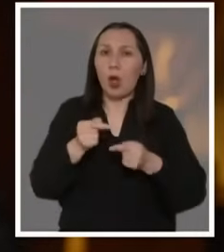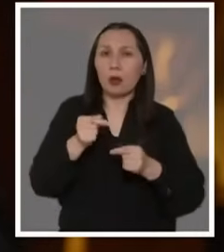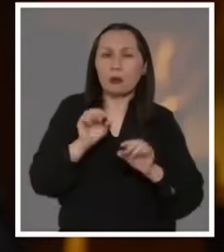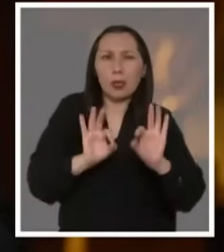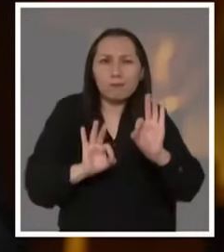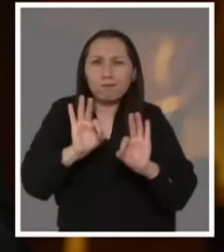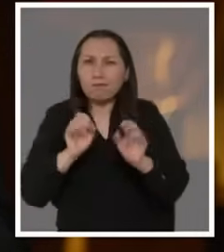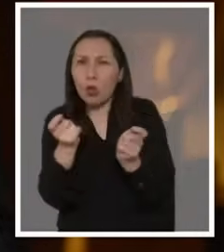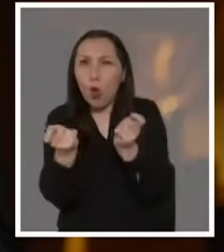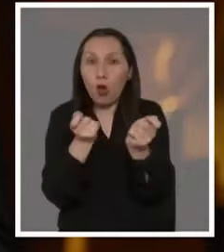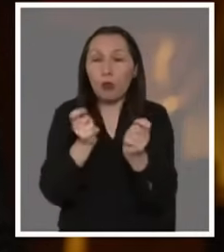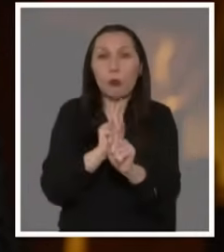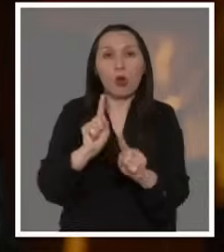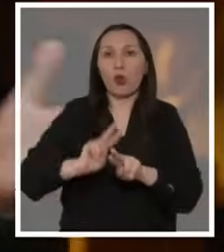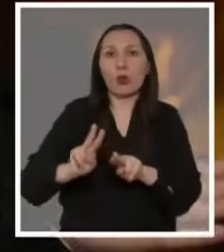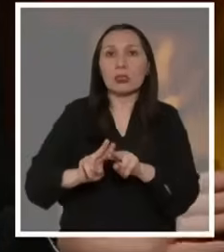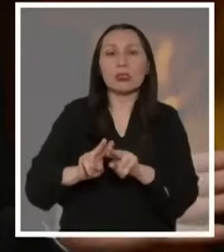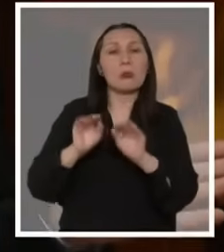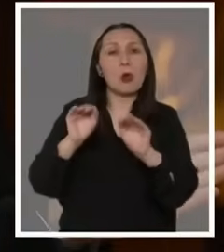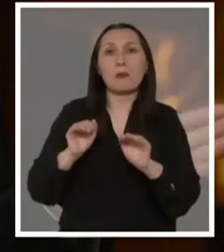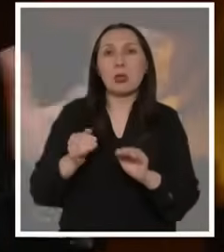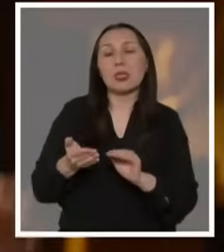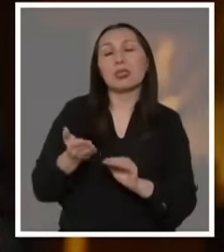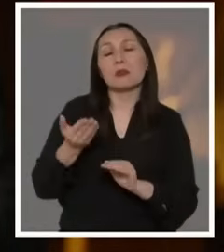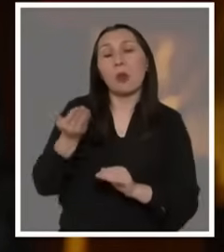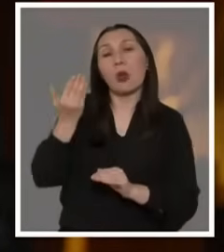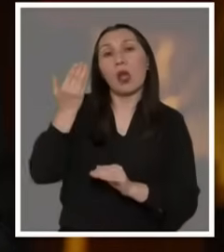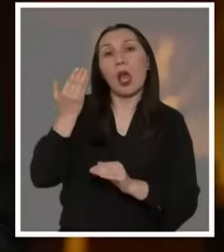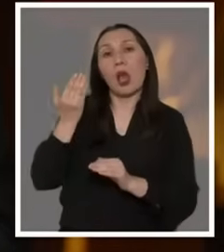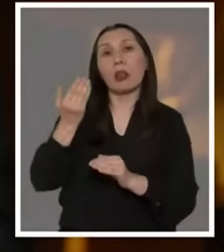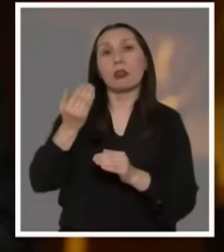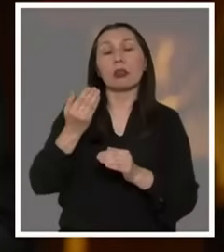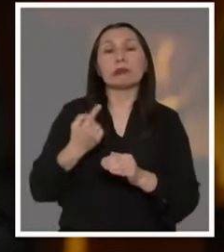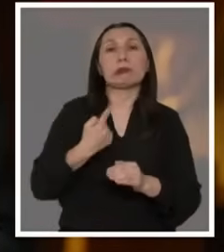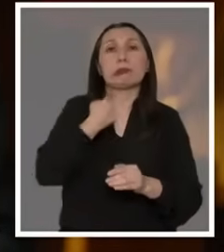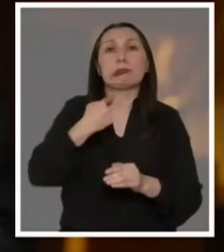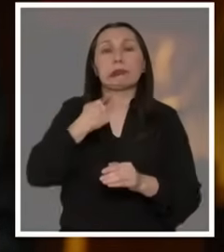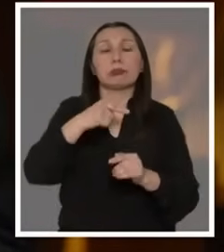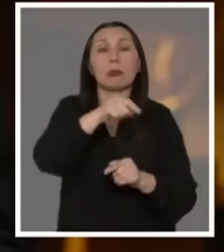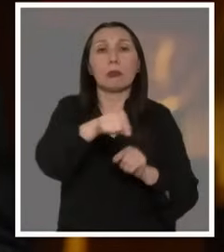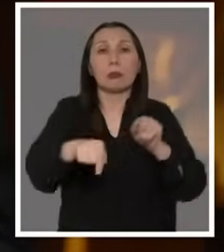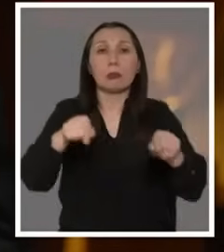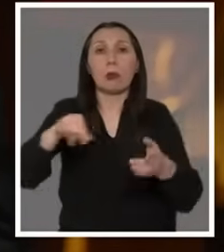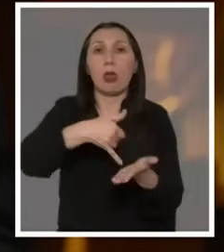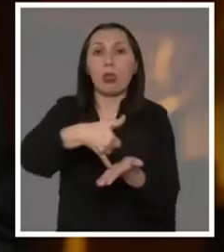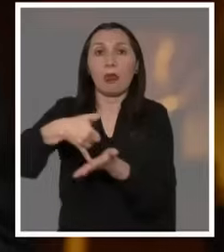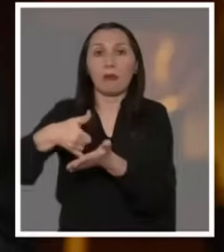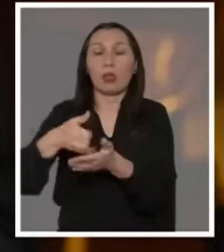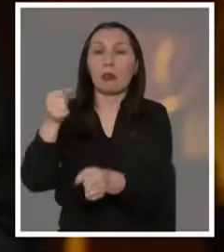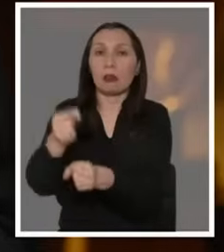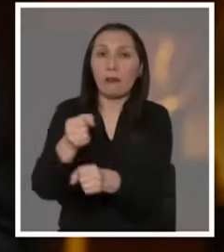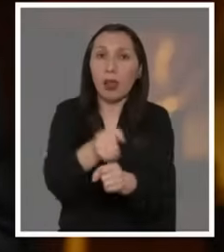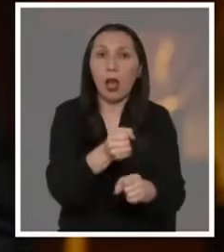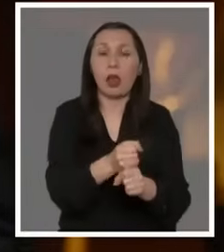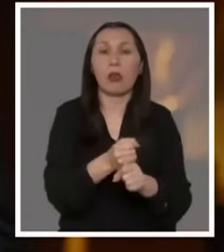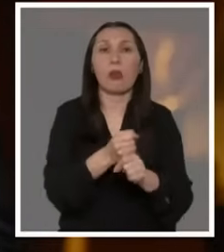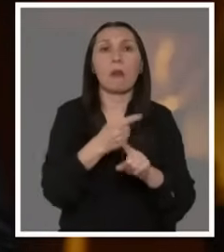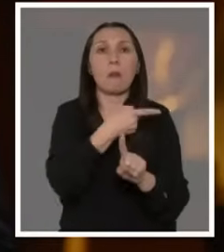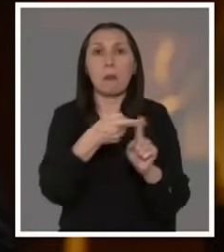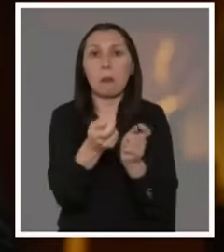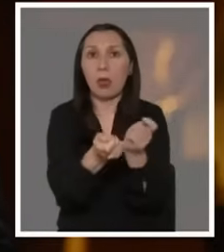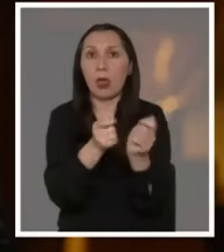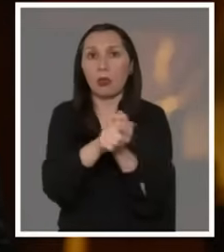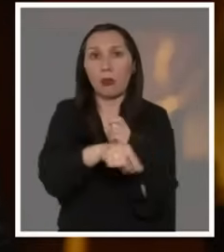ajuste económico no lo hicimos como suele ocurrir, traspasando el costo a los sectores más vulnerables, a los trabajadores y a las capas